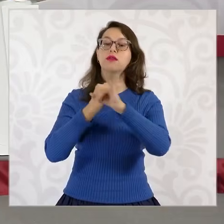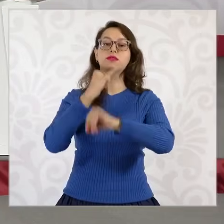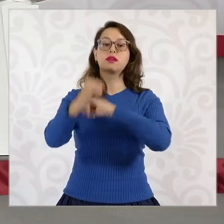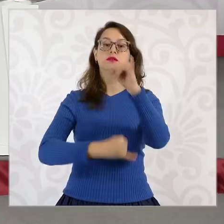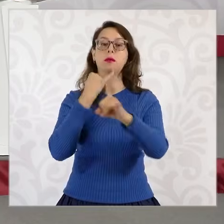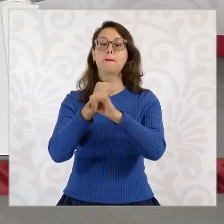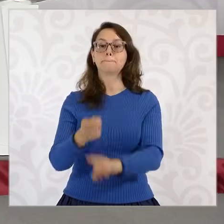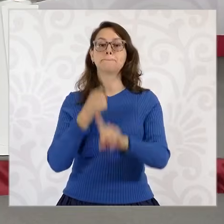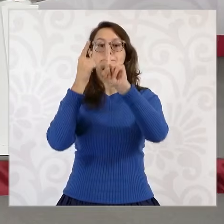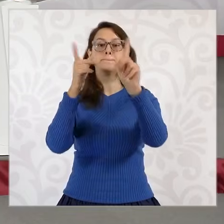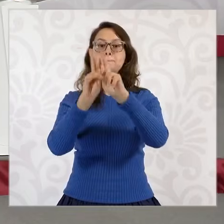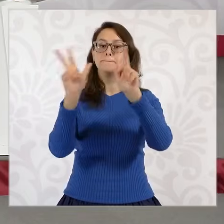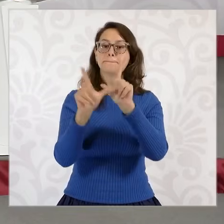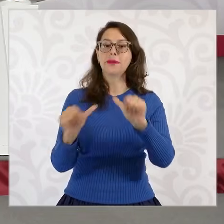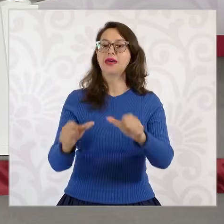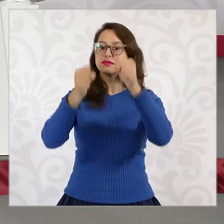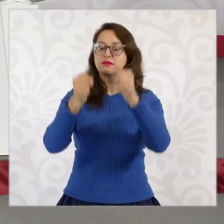internacionales.